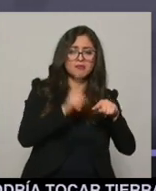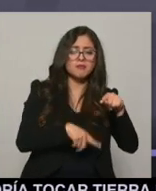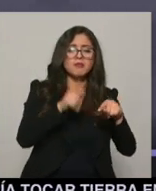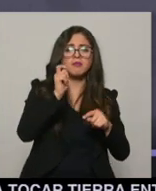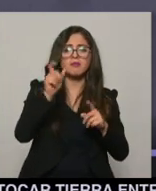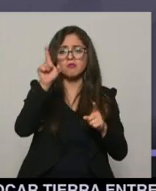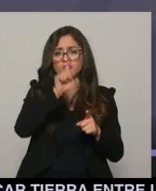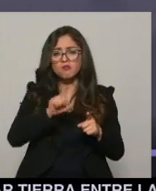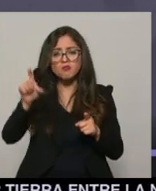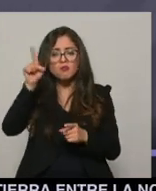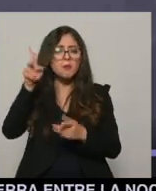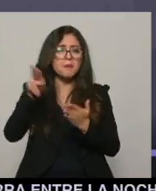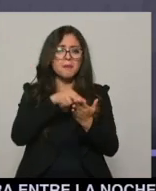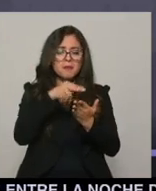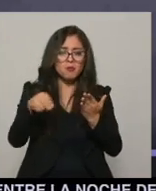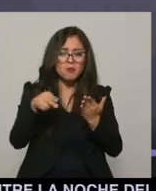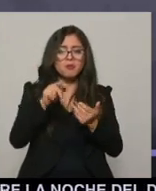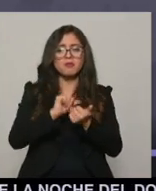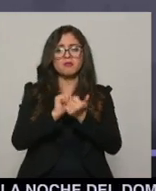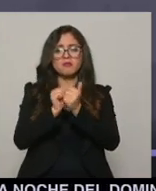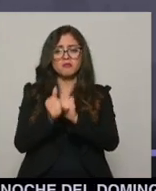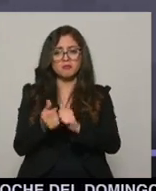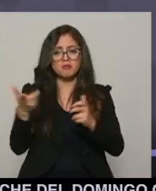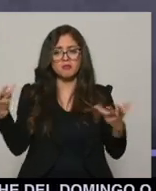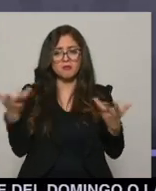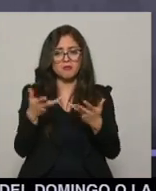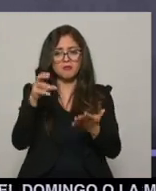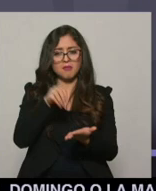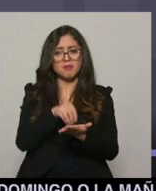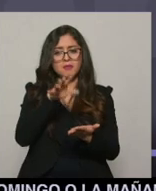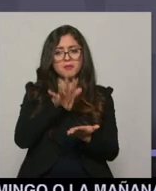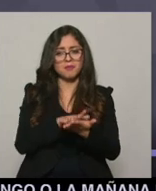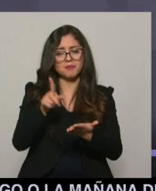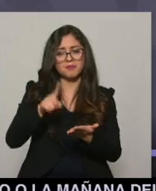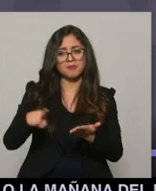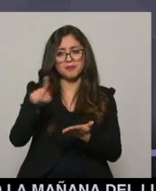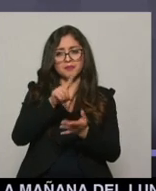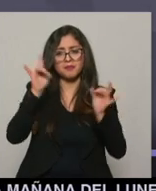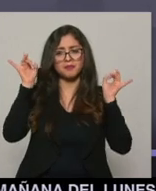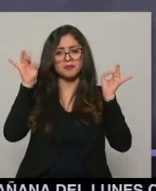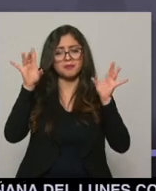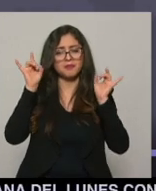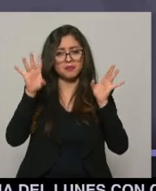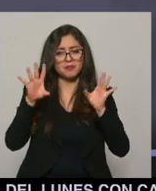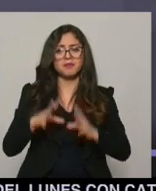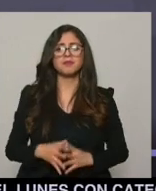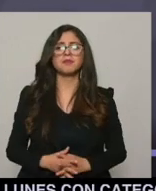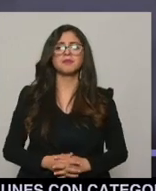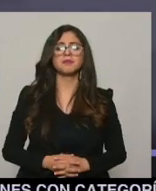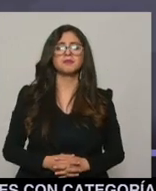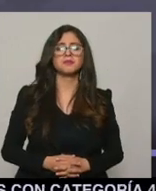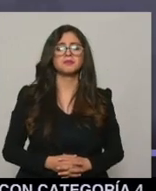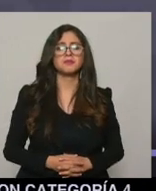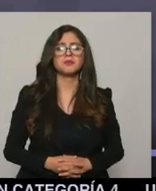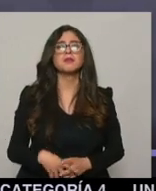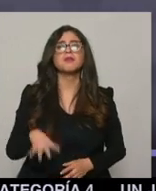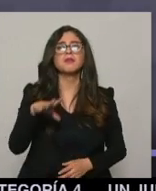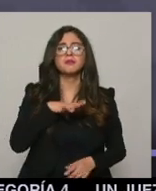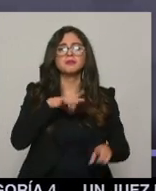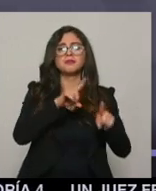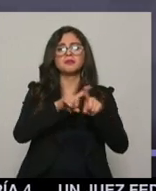estas materia pictórica que está puesta sobre el monumento. Hay muchas formas de